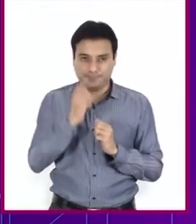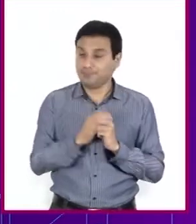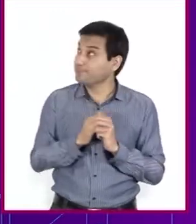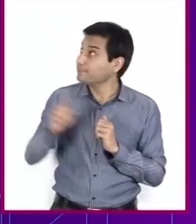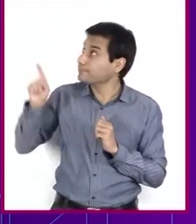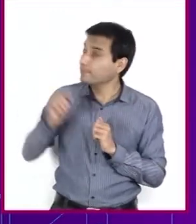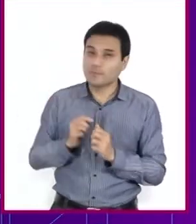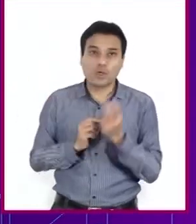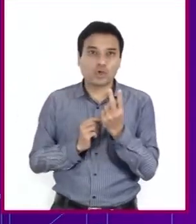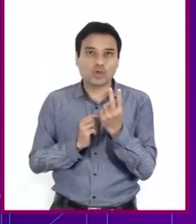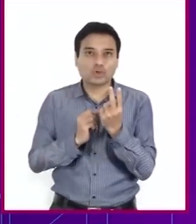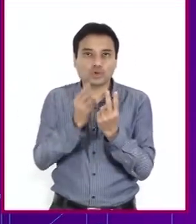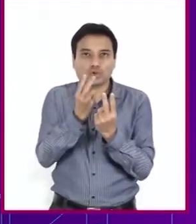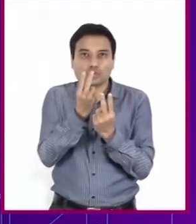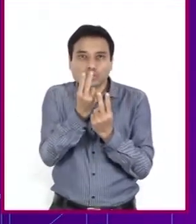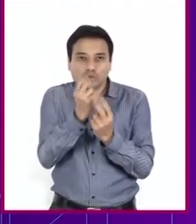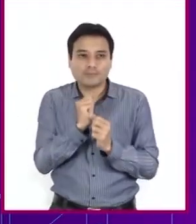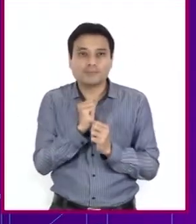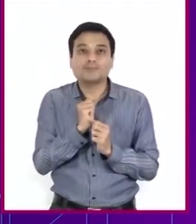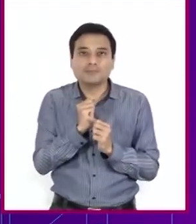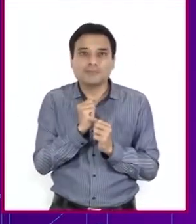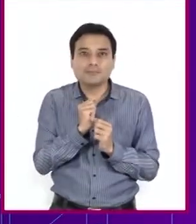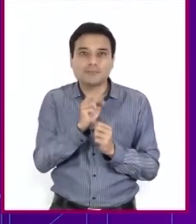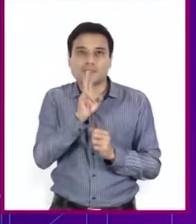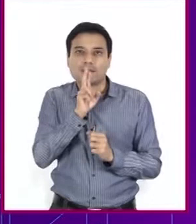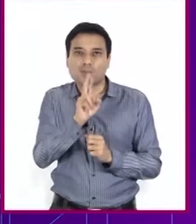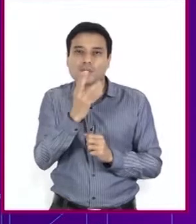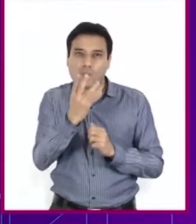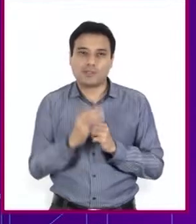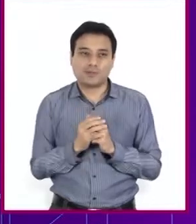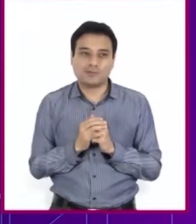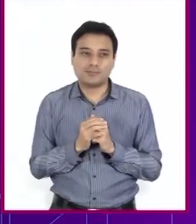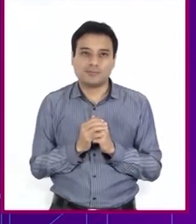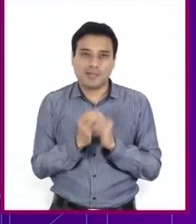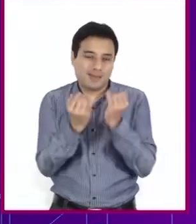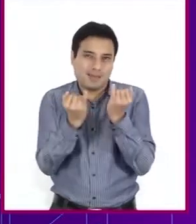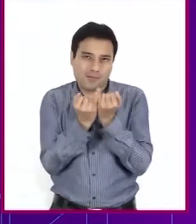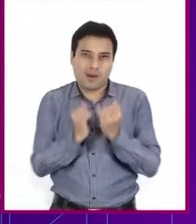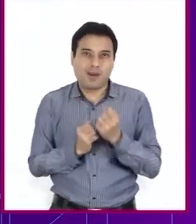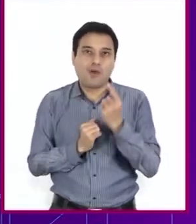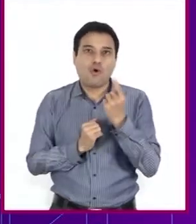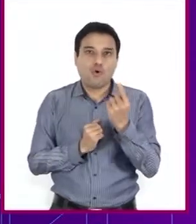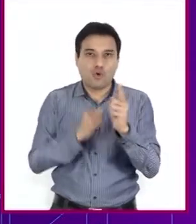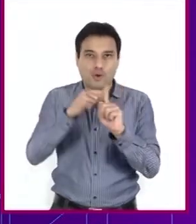cuadrado es igual a 4, que es igual a 1 más 3.